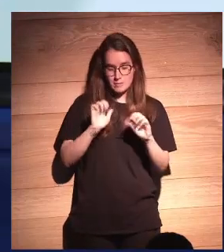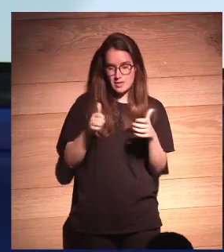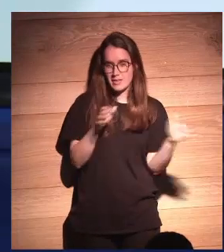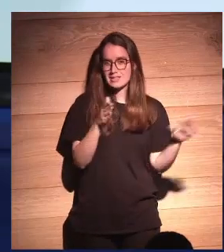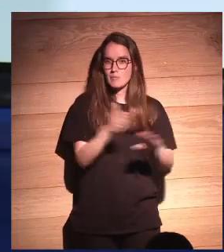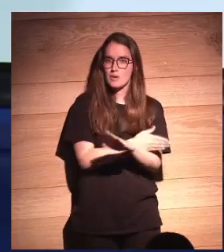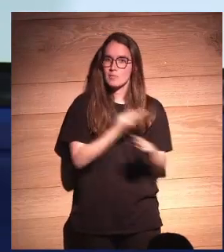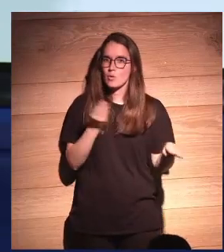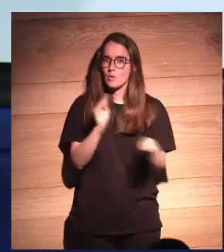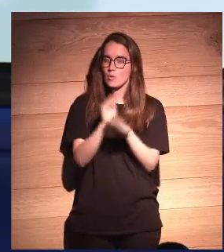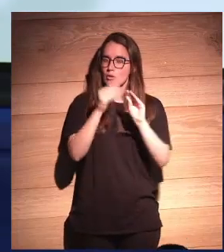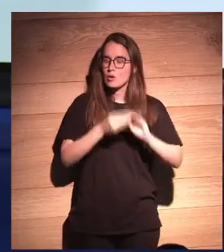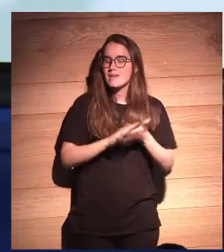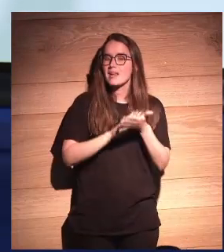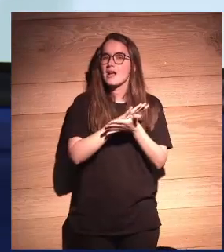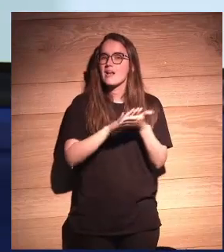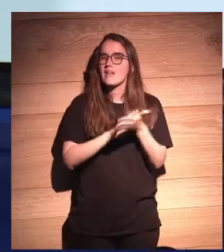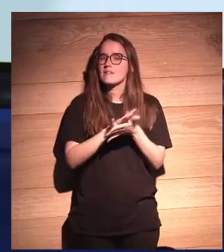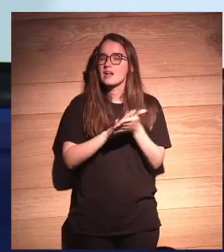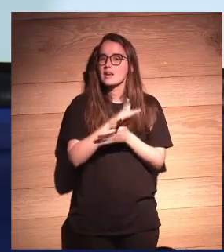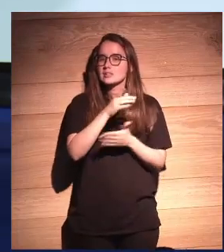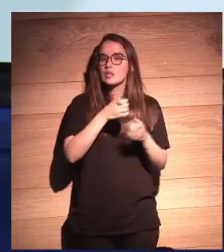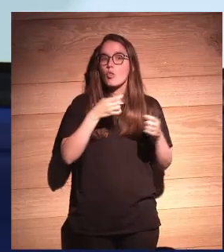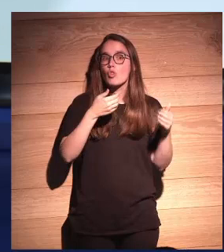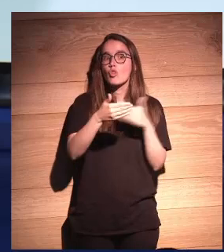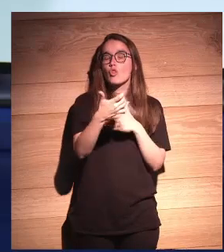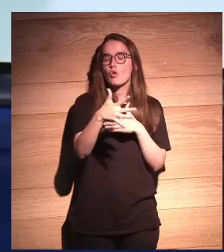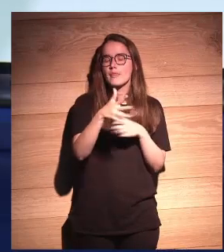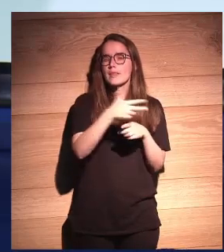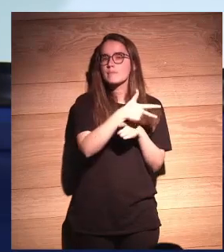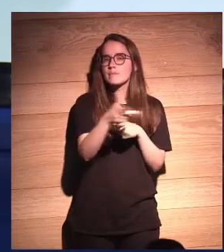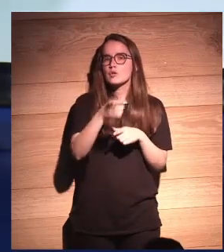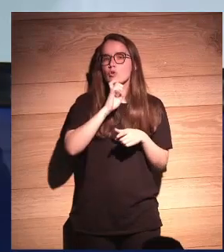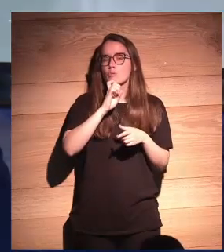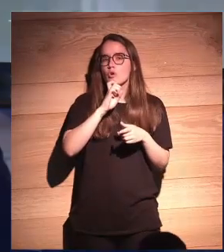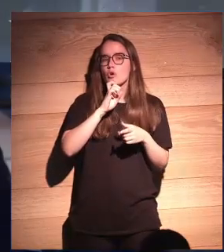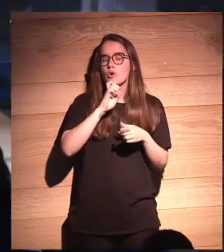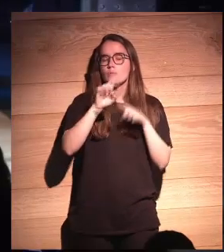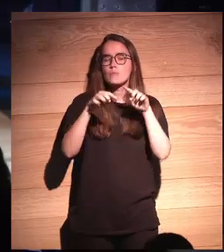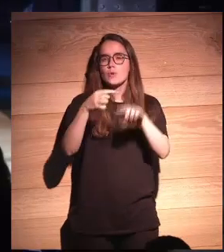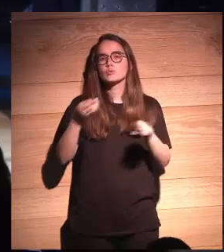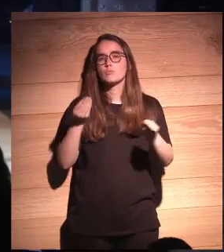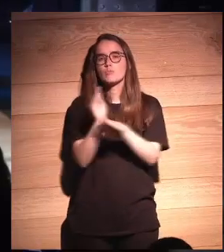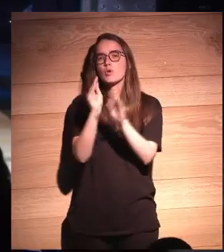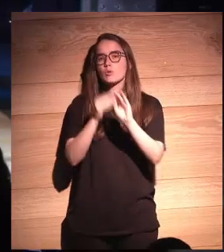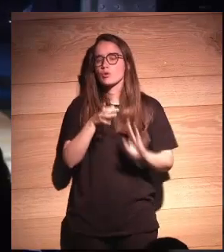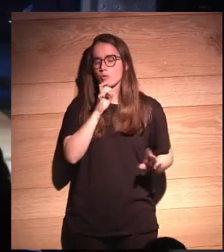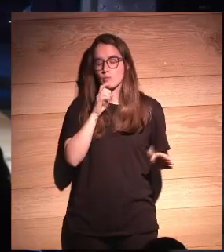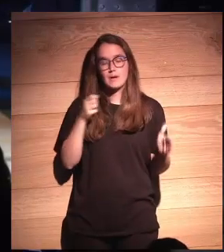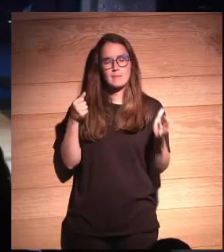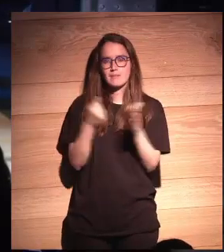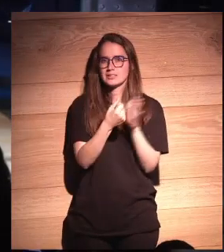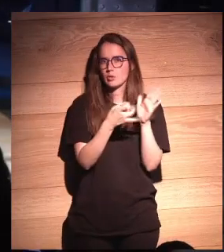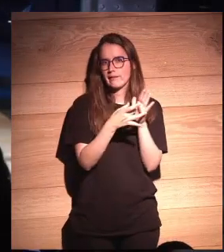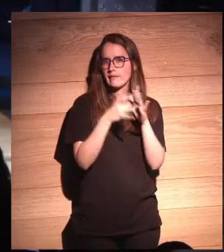la preproducción para hablar de dónde va a ir ese proyecto, cómo se va a rodar, cómo va a ser todo el flujo de postproducción y acabar con la máxima